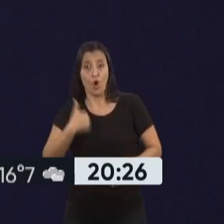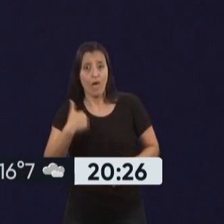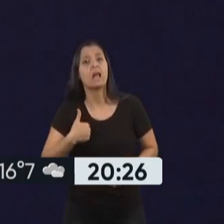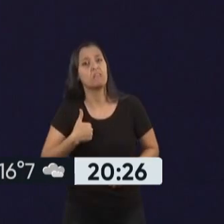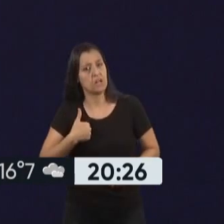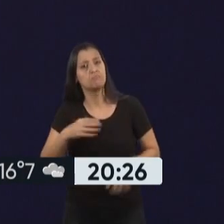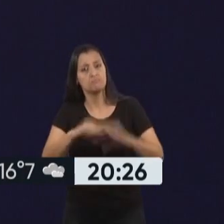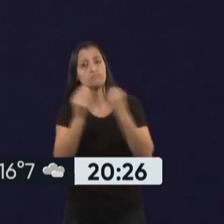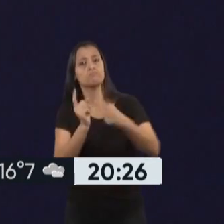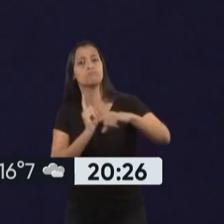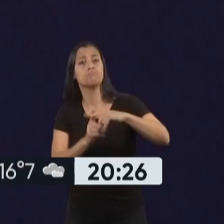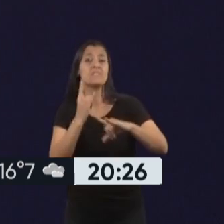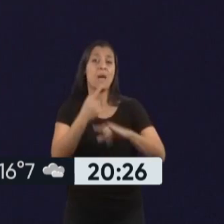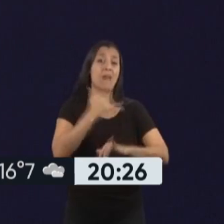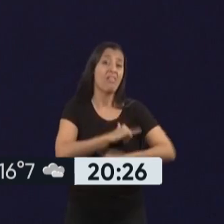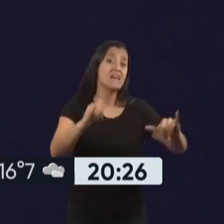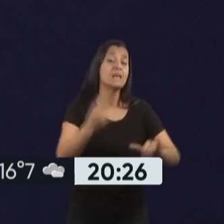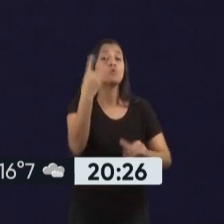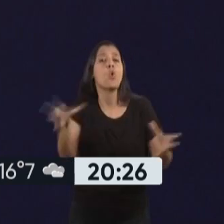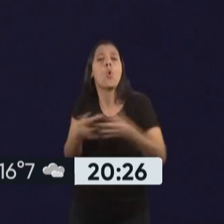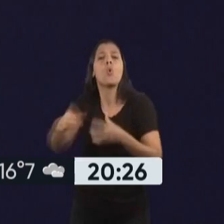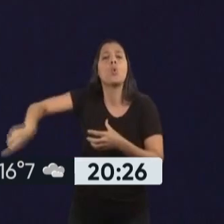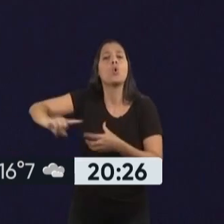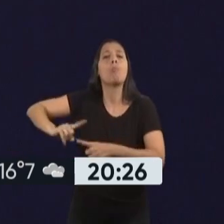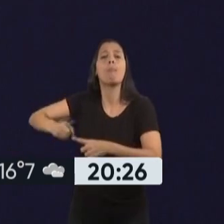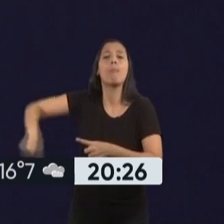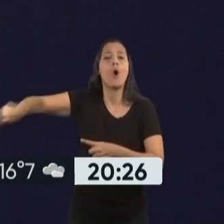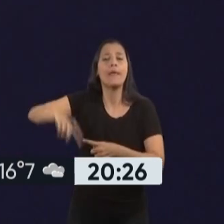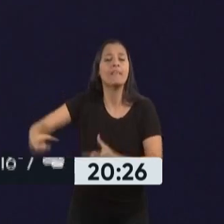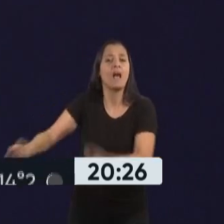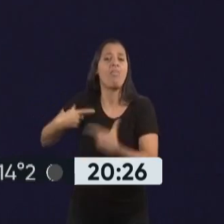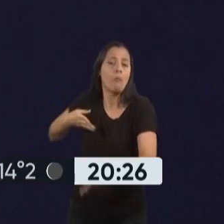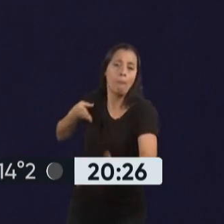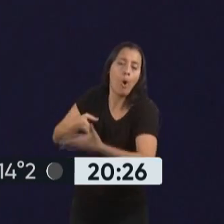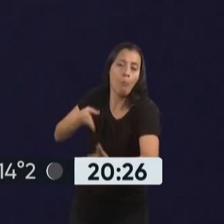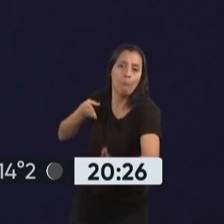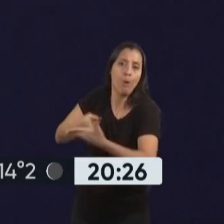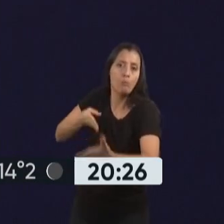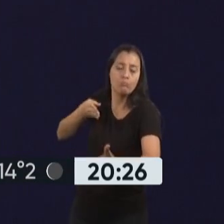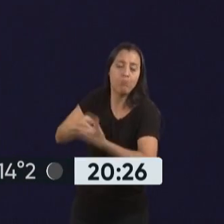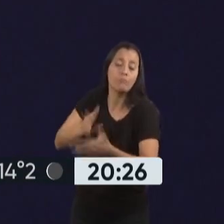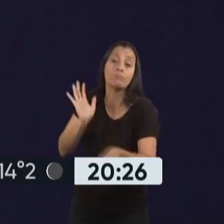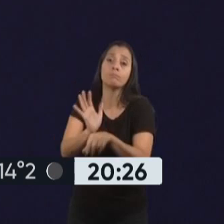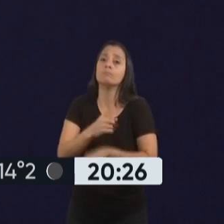donde, como decimos siempre, una parte de la política no deja, no quiere, no permite,